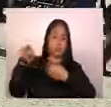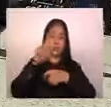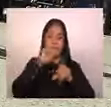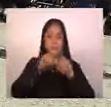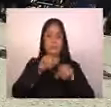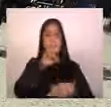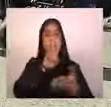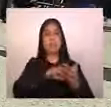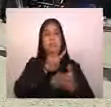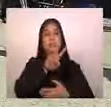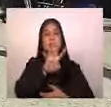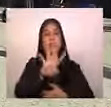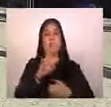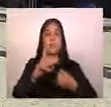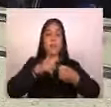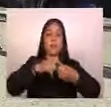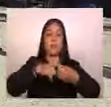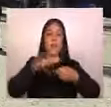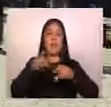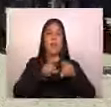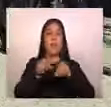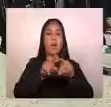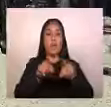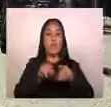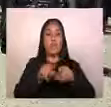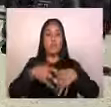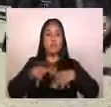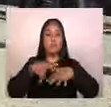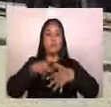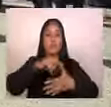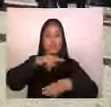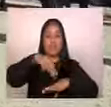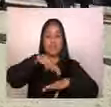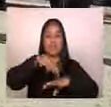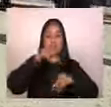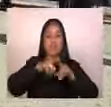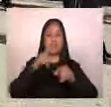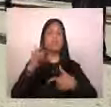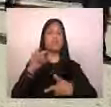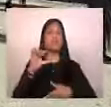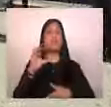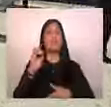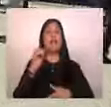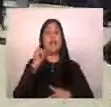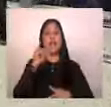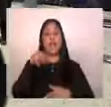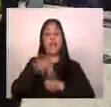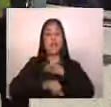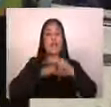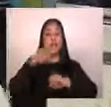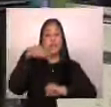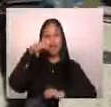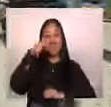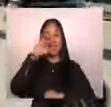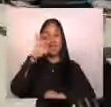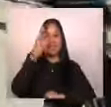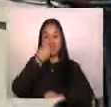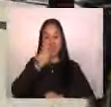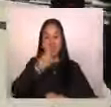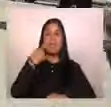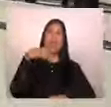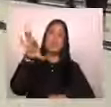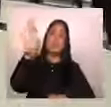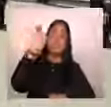En 2024 participaron en el concurso Gigantes de la Nación del Colegio San José de los Infantes. Han sido invitados